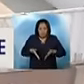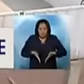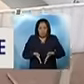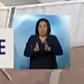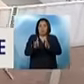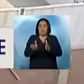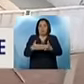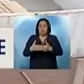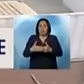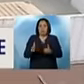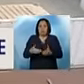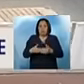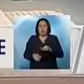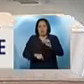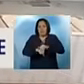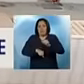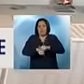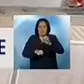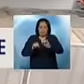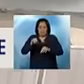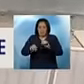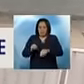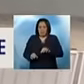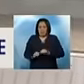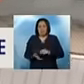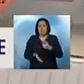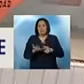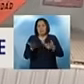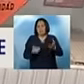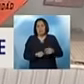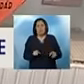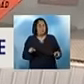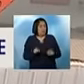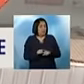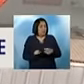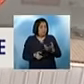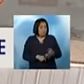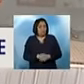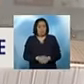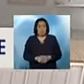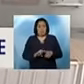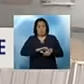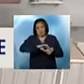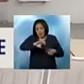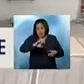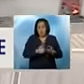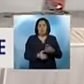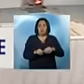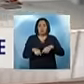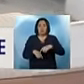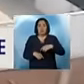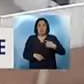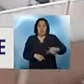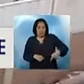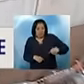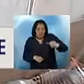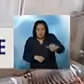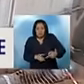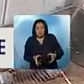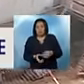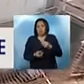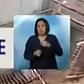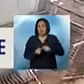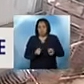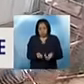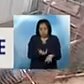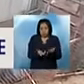sido restringida con piedras, se han arrojado desde también palos, llantas, se están quemando. En realidad, eso